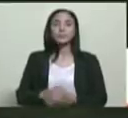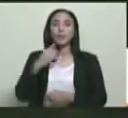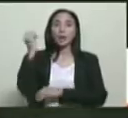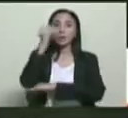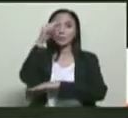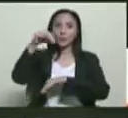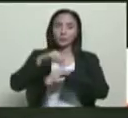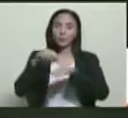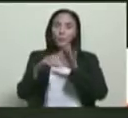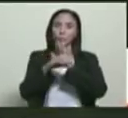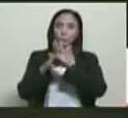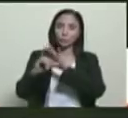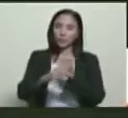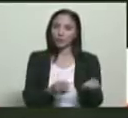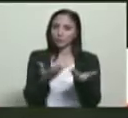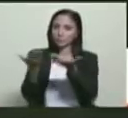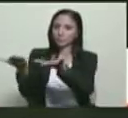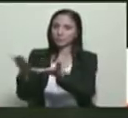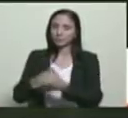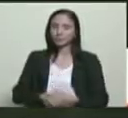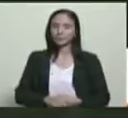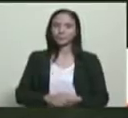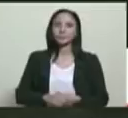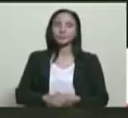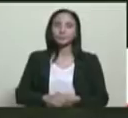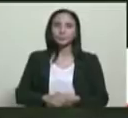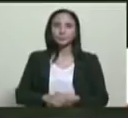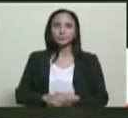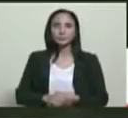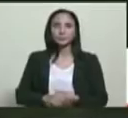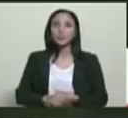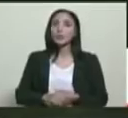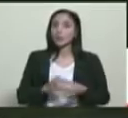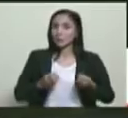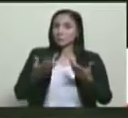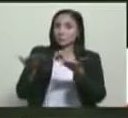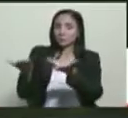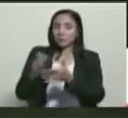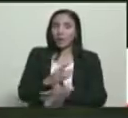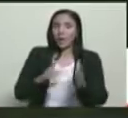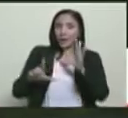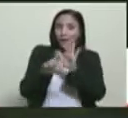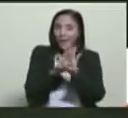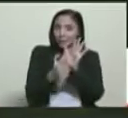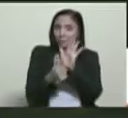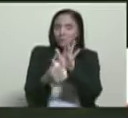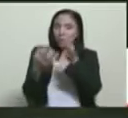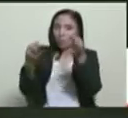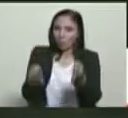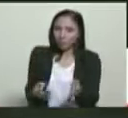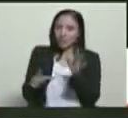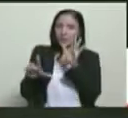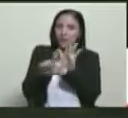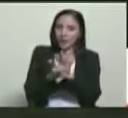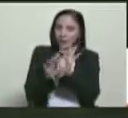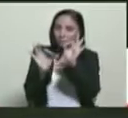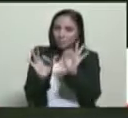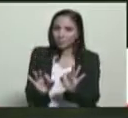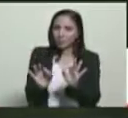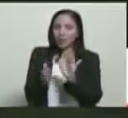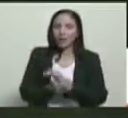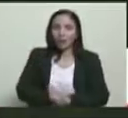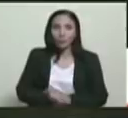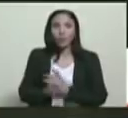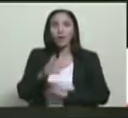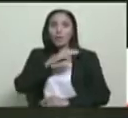Nacional Constituyente el poder plenipotenciario para que sea convertida en una ley constitucional de protección de